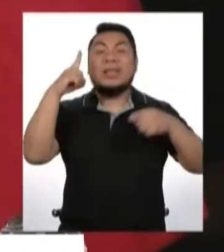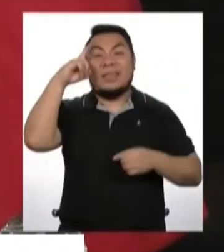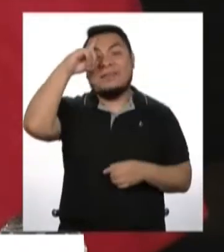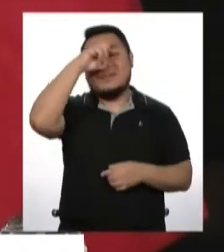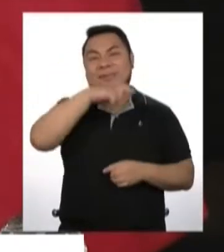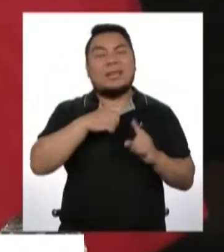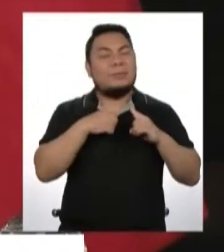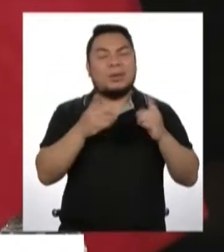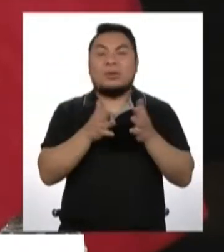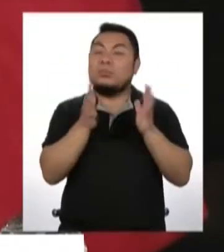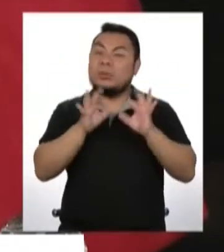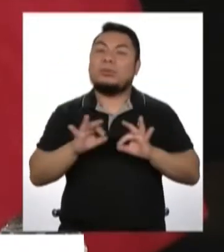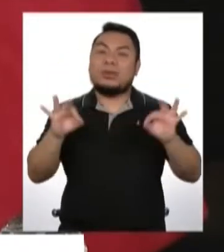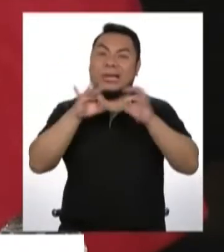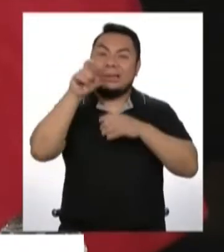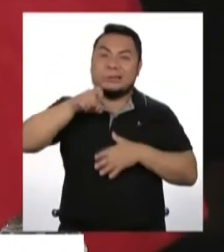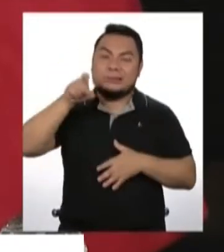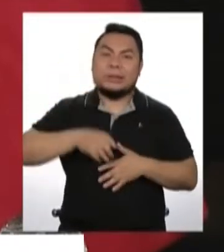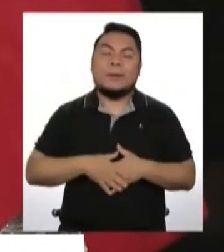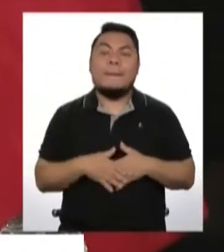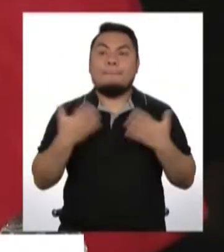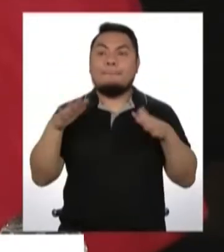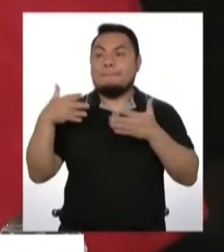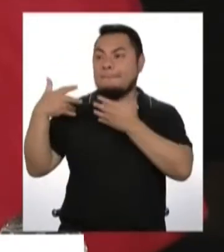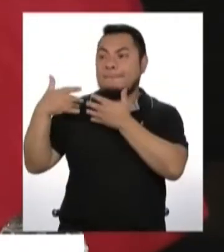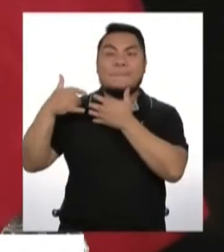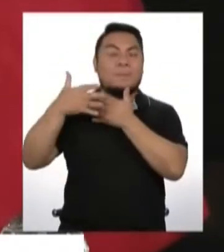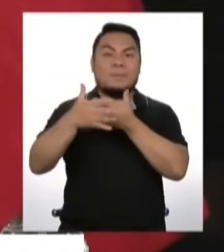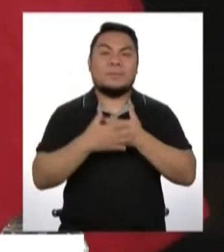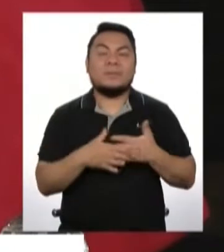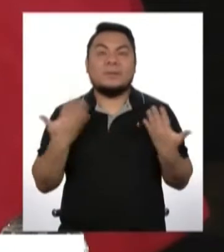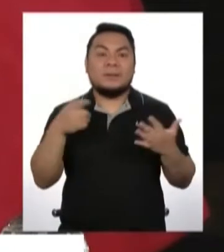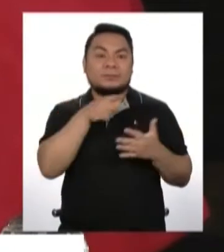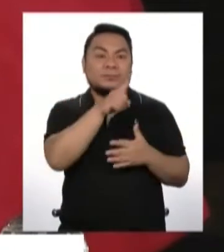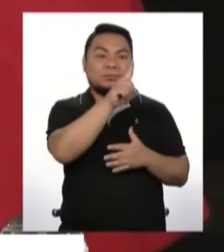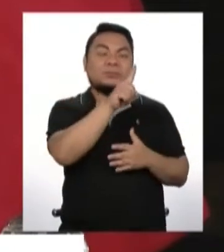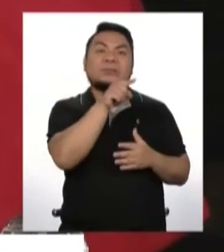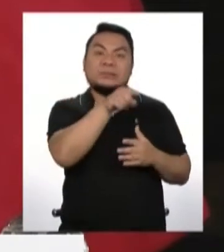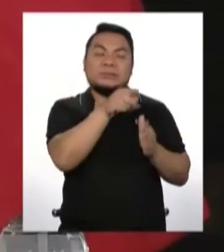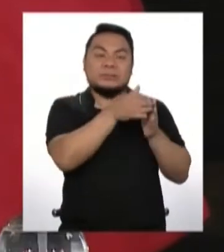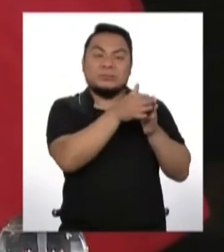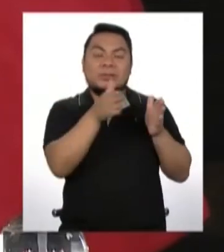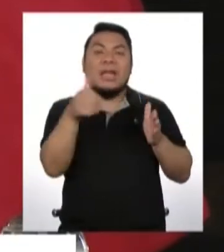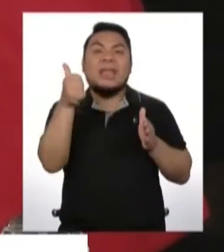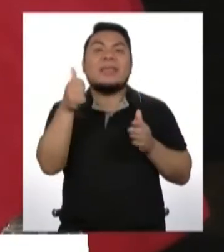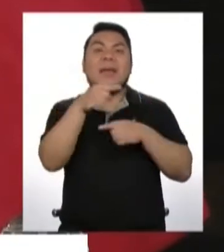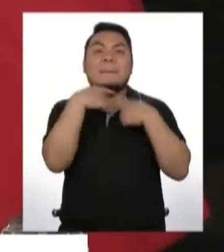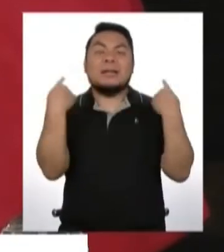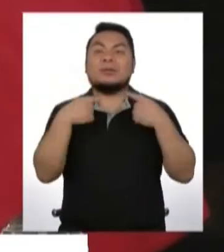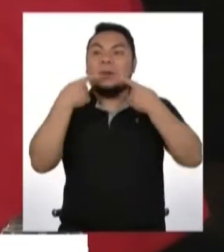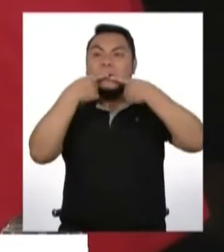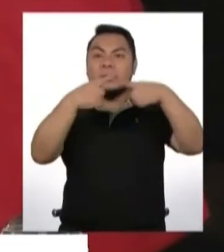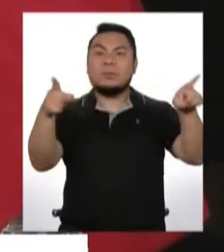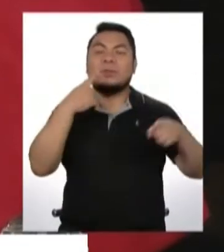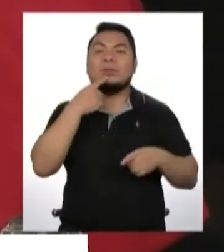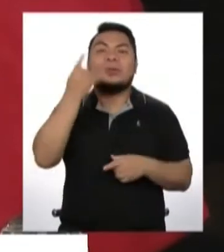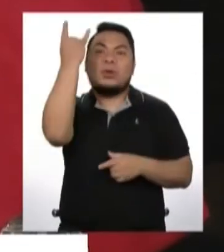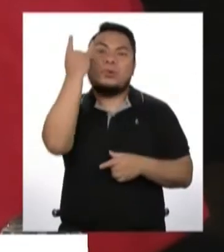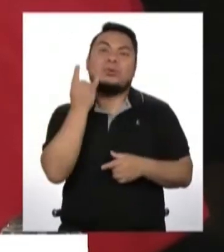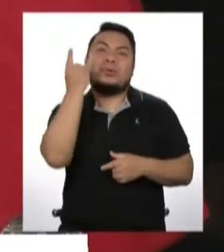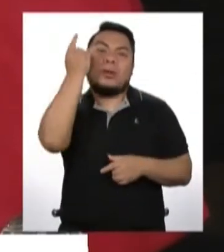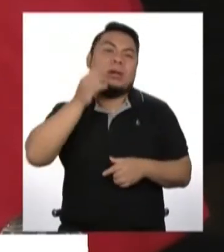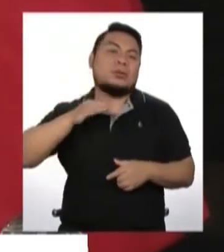día 16 de marzo, a los 10 días del primer caso en el Perú, declaramos el estado de